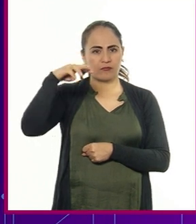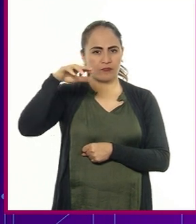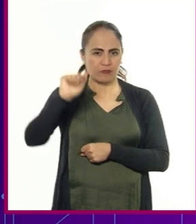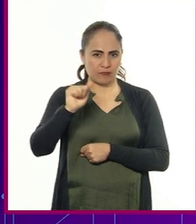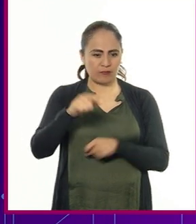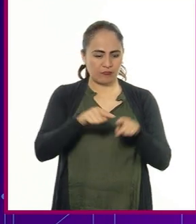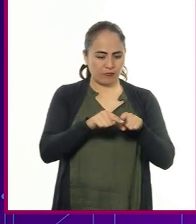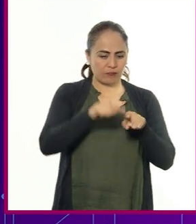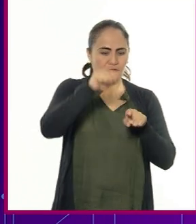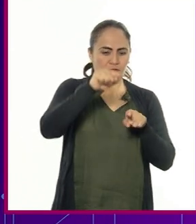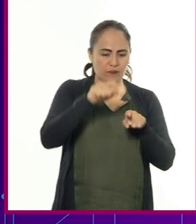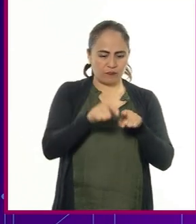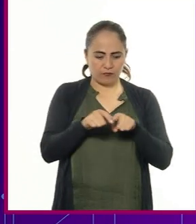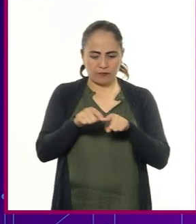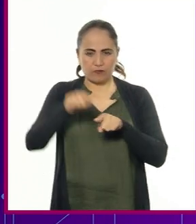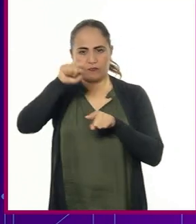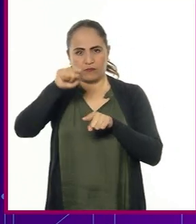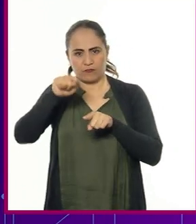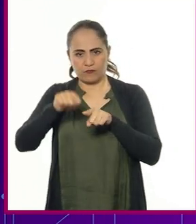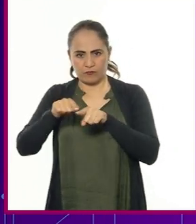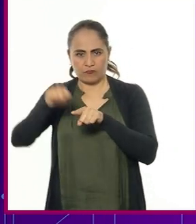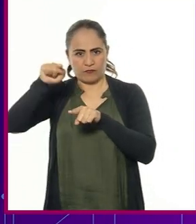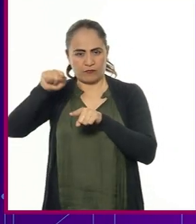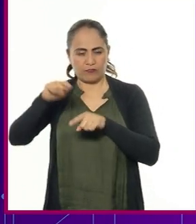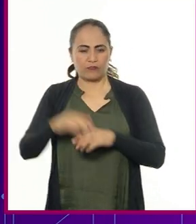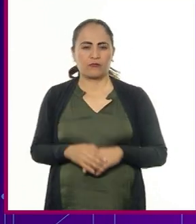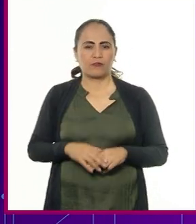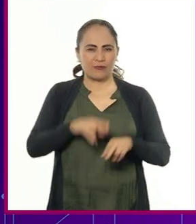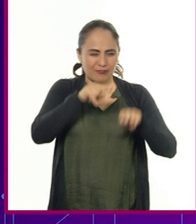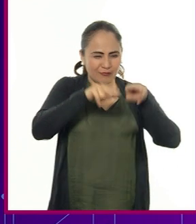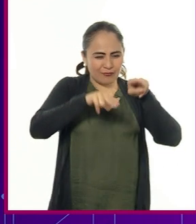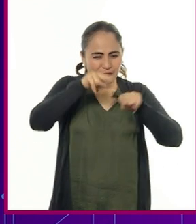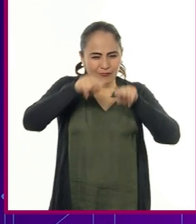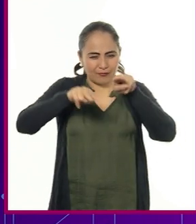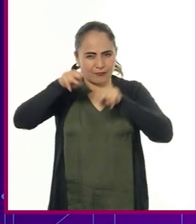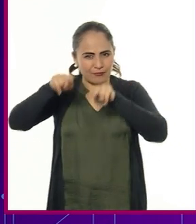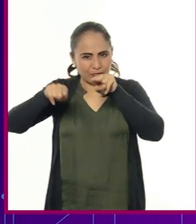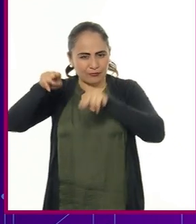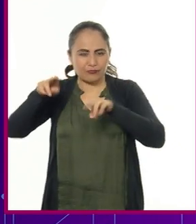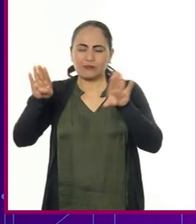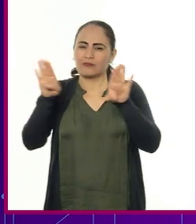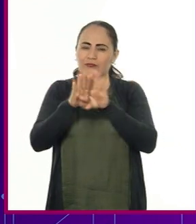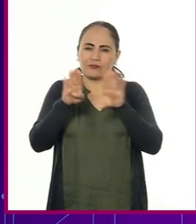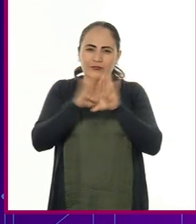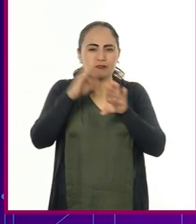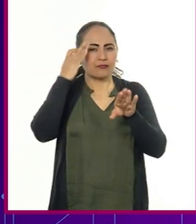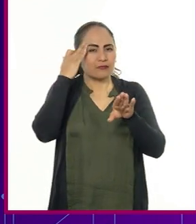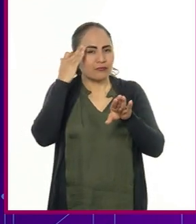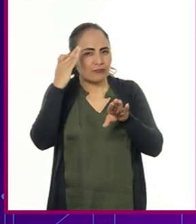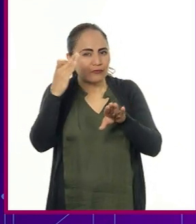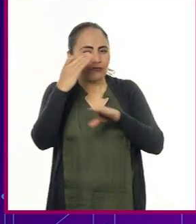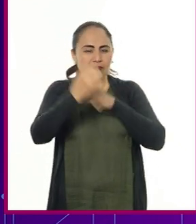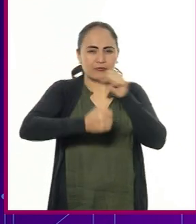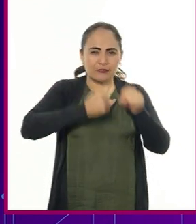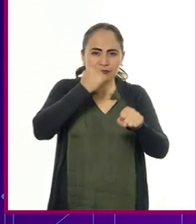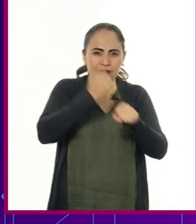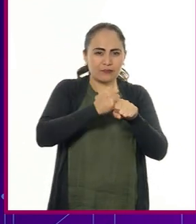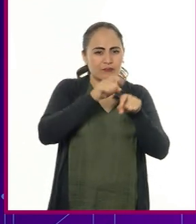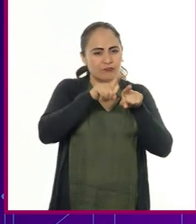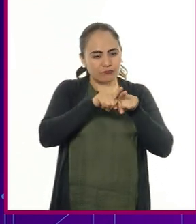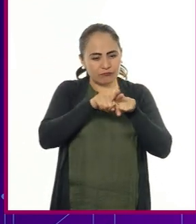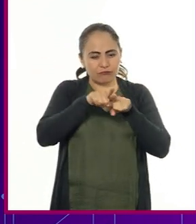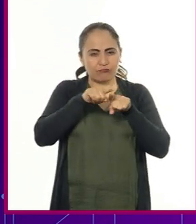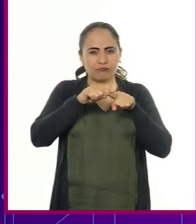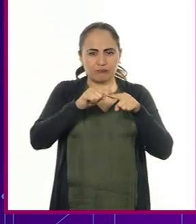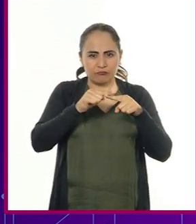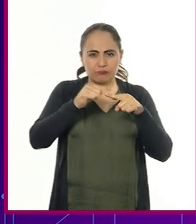continuo de las barras, es decir, se muestra gráficamente cómo con el paso de los años, el porcentaje